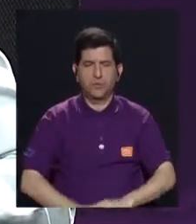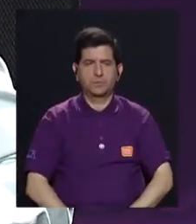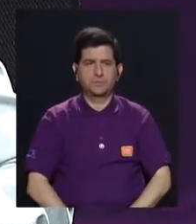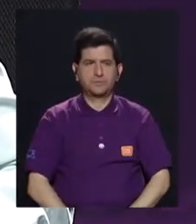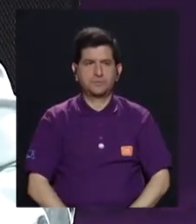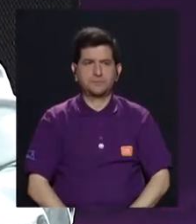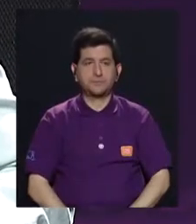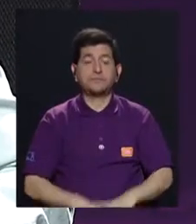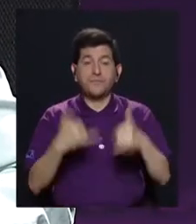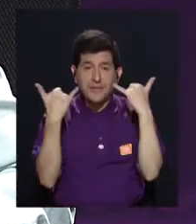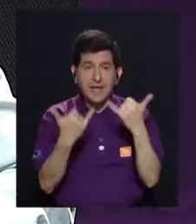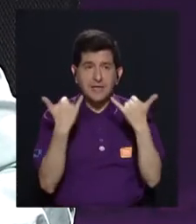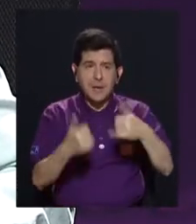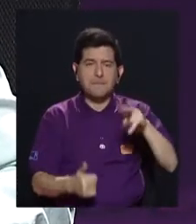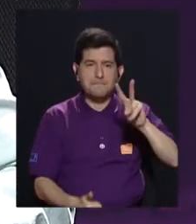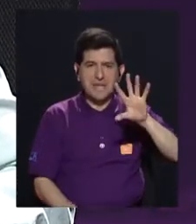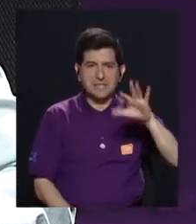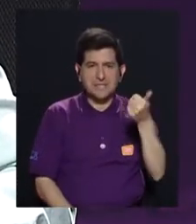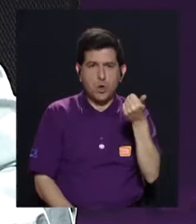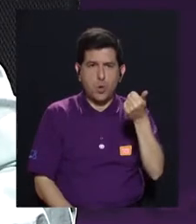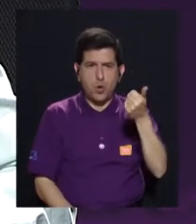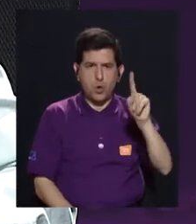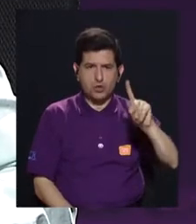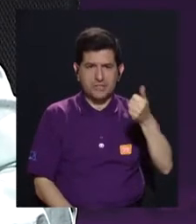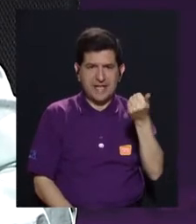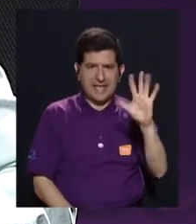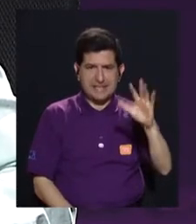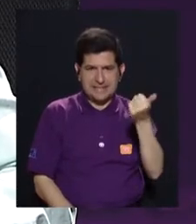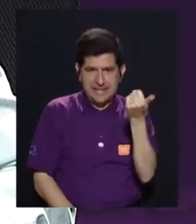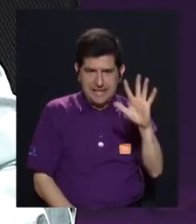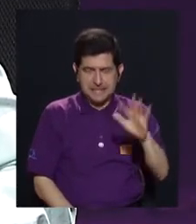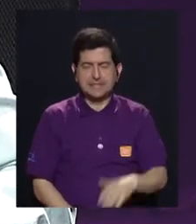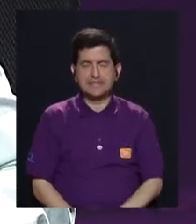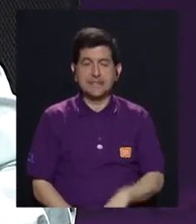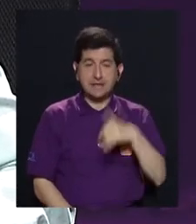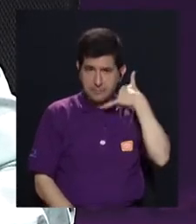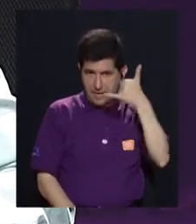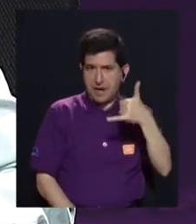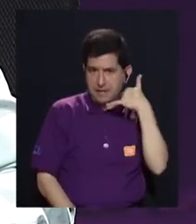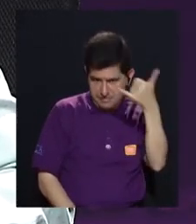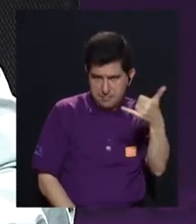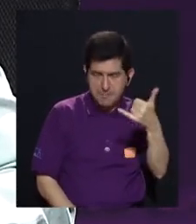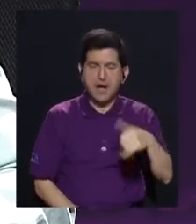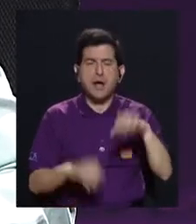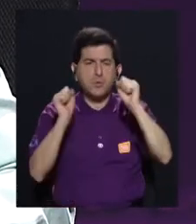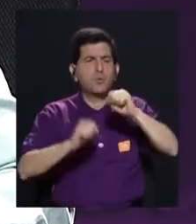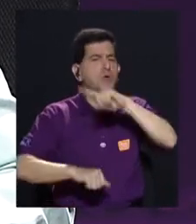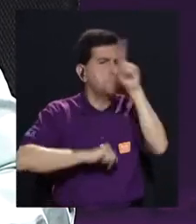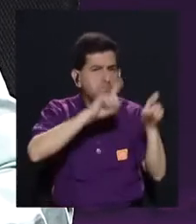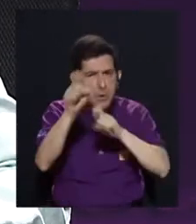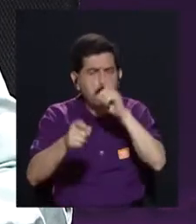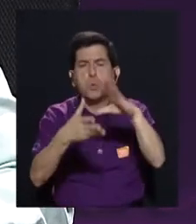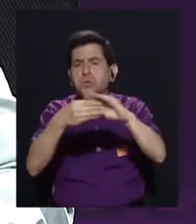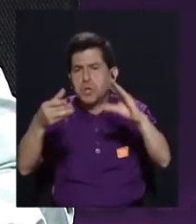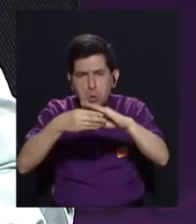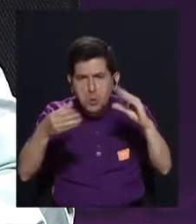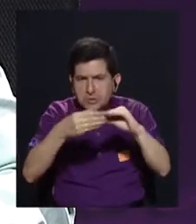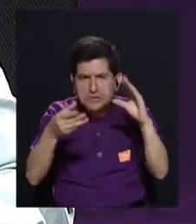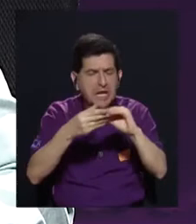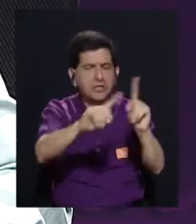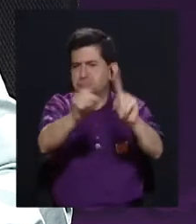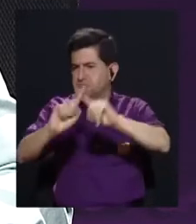estamos en vivo 25 11 15 15 25 11 15 15 puede llamarnos hacernos preguntas comentarios observaciones